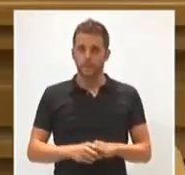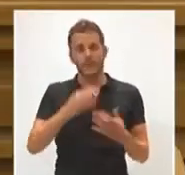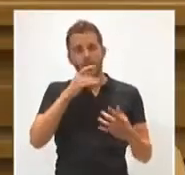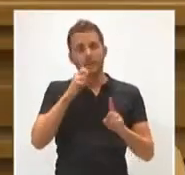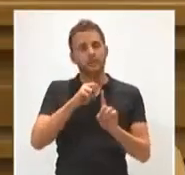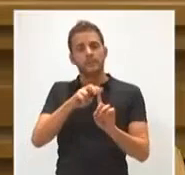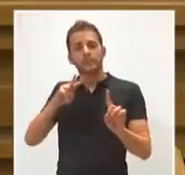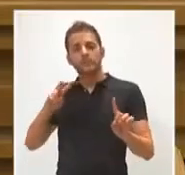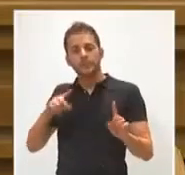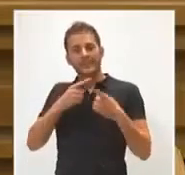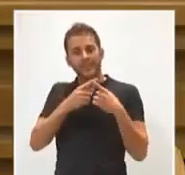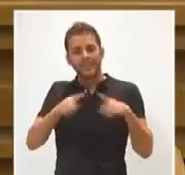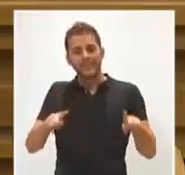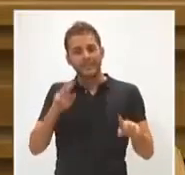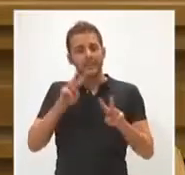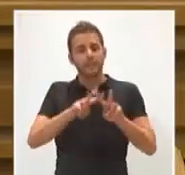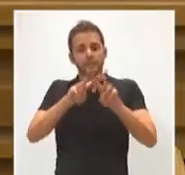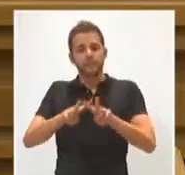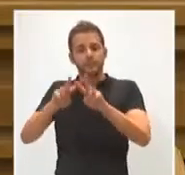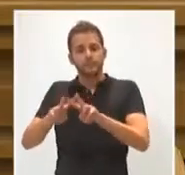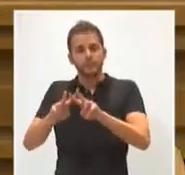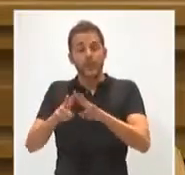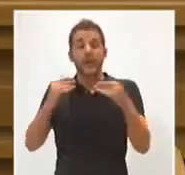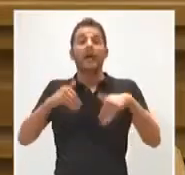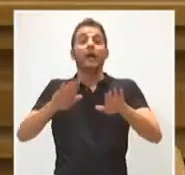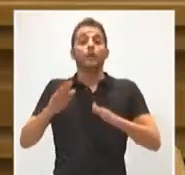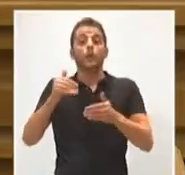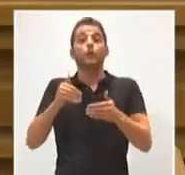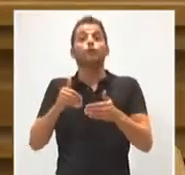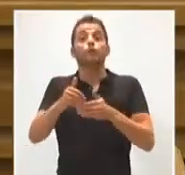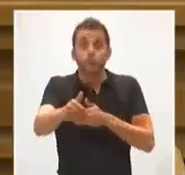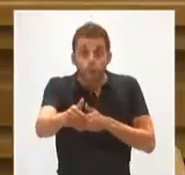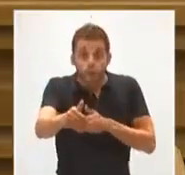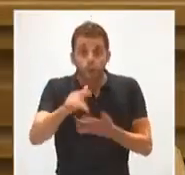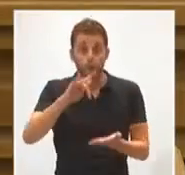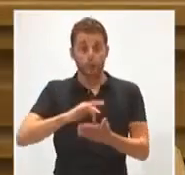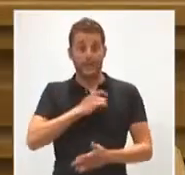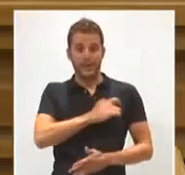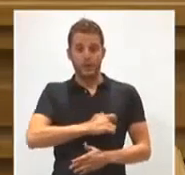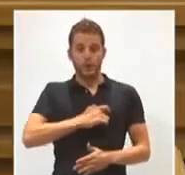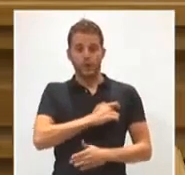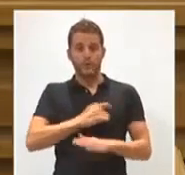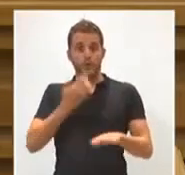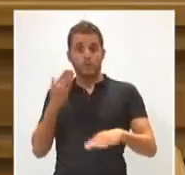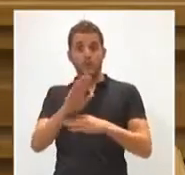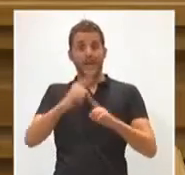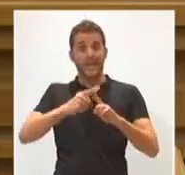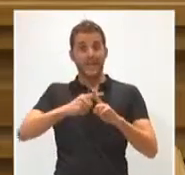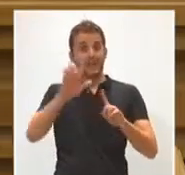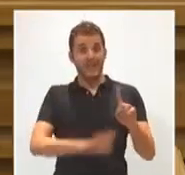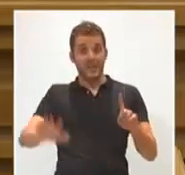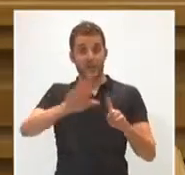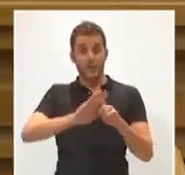revisión un poco más seria a lo mejor a la vuelta de un poco más de tiempo con esa comisión que se va a plantear a nivel nacional de todos los